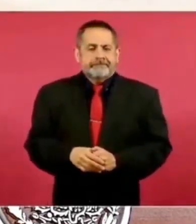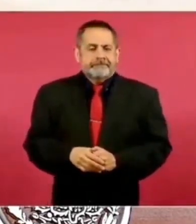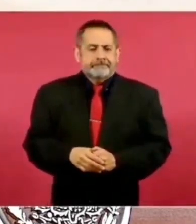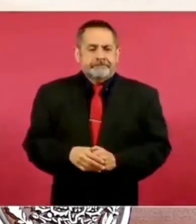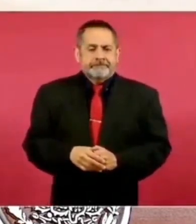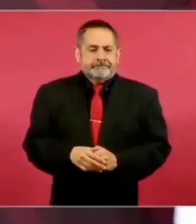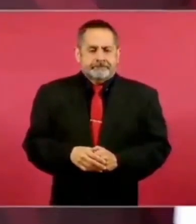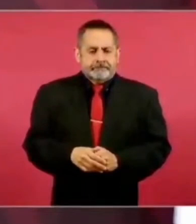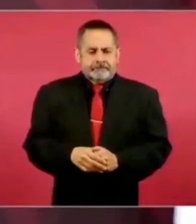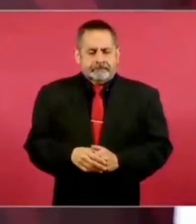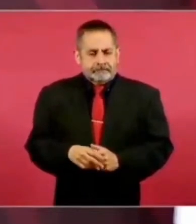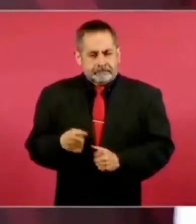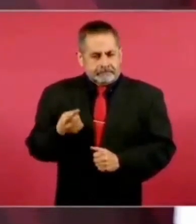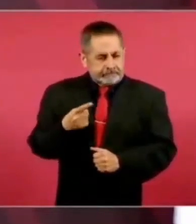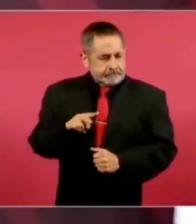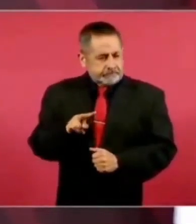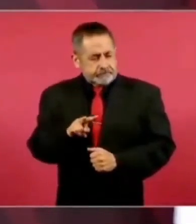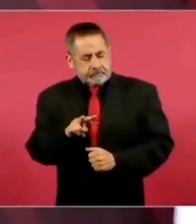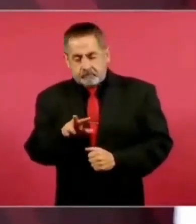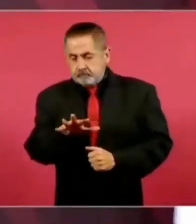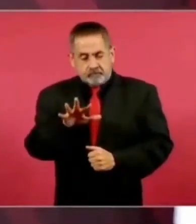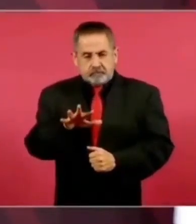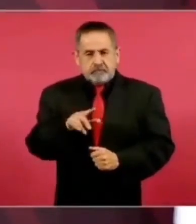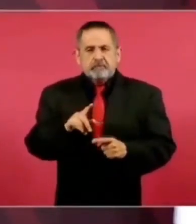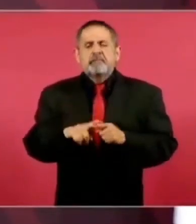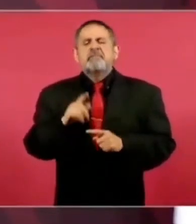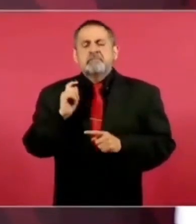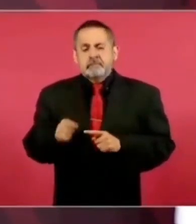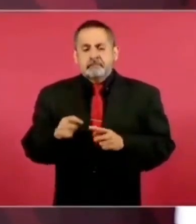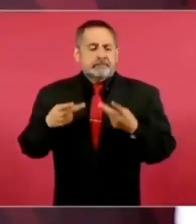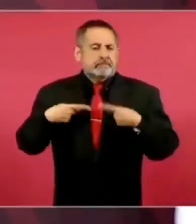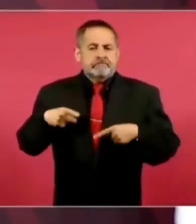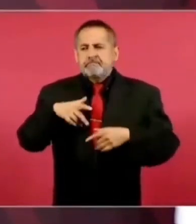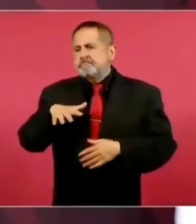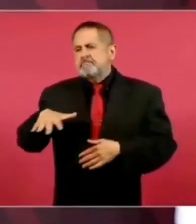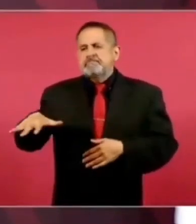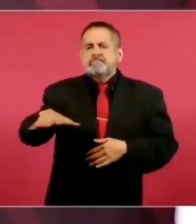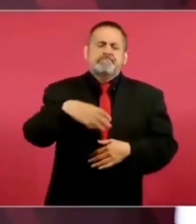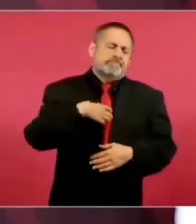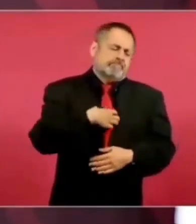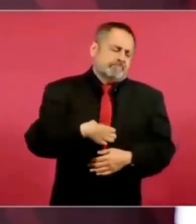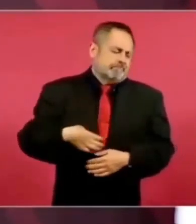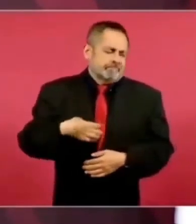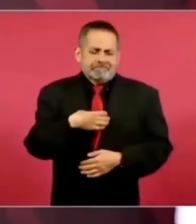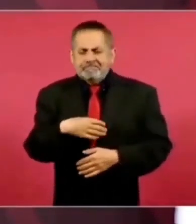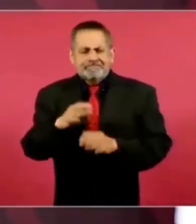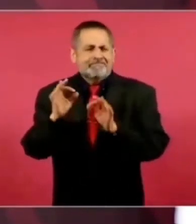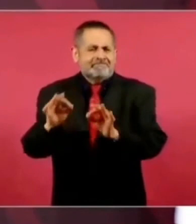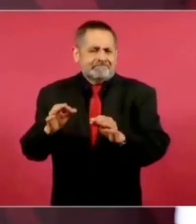es notorio, pues, que la gente está contenta. Yo recuerdo que